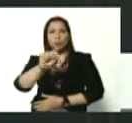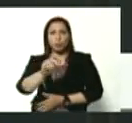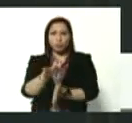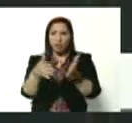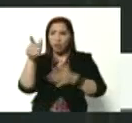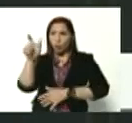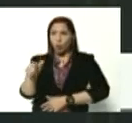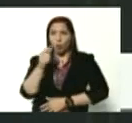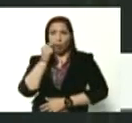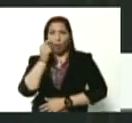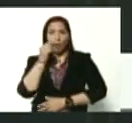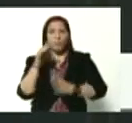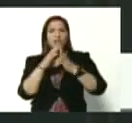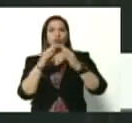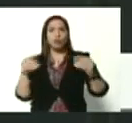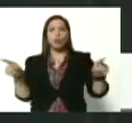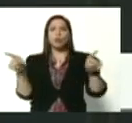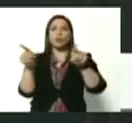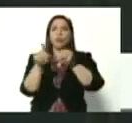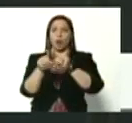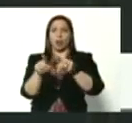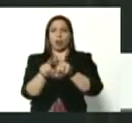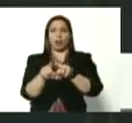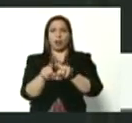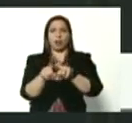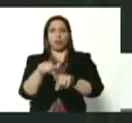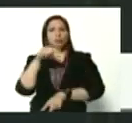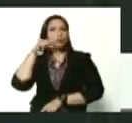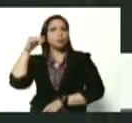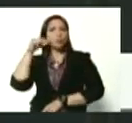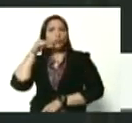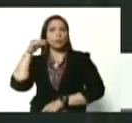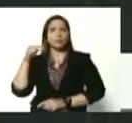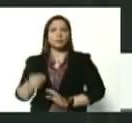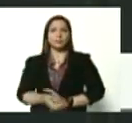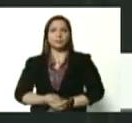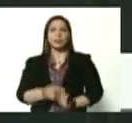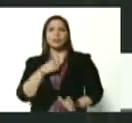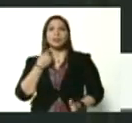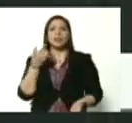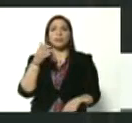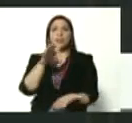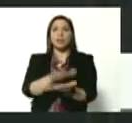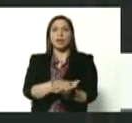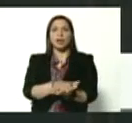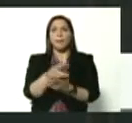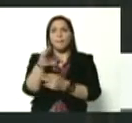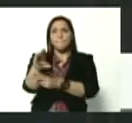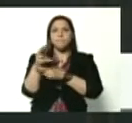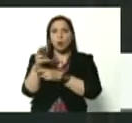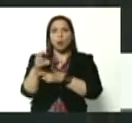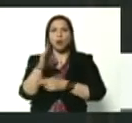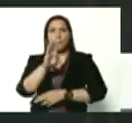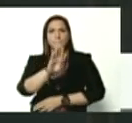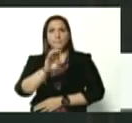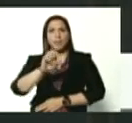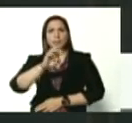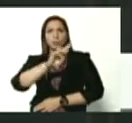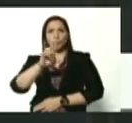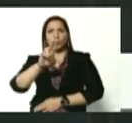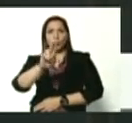todo el que sea como antonio josé de sucre termina en marruecos